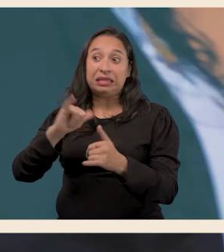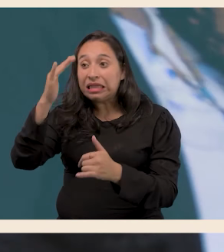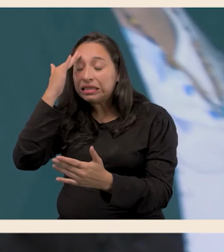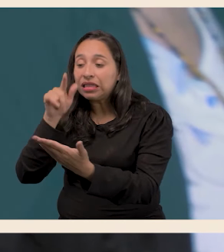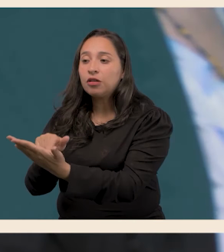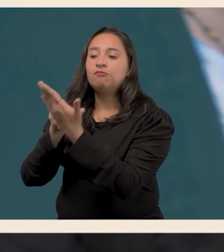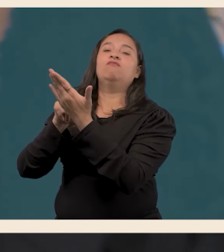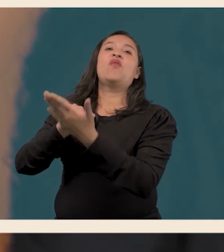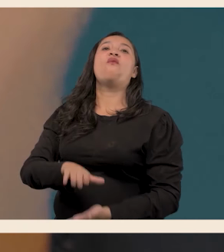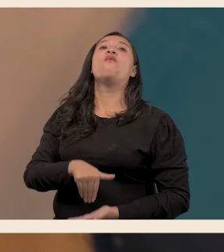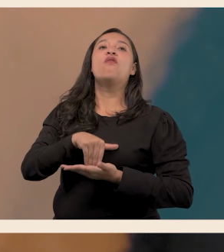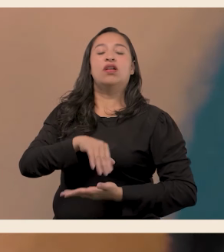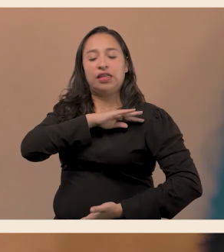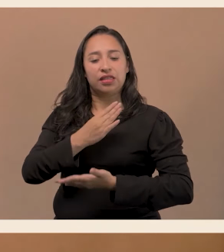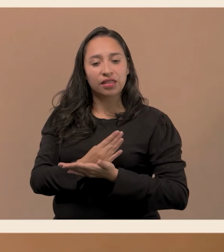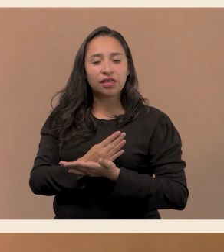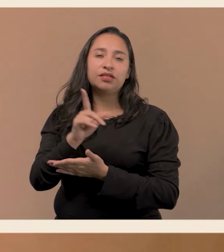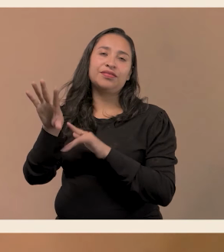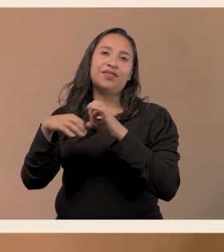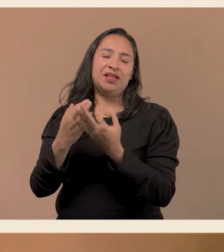fortaleza demostró a nivel familiar.